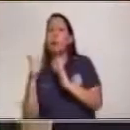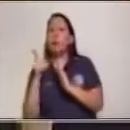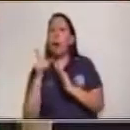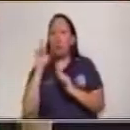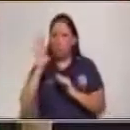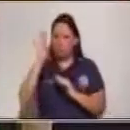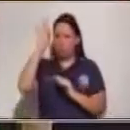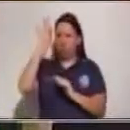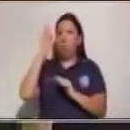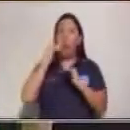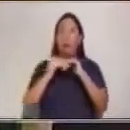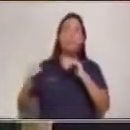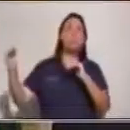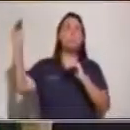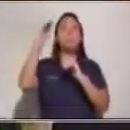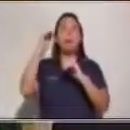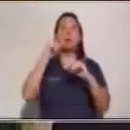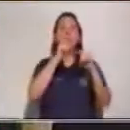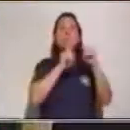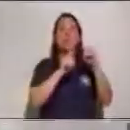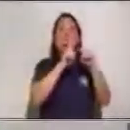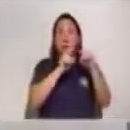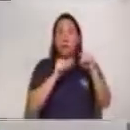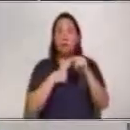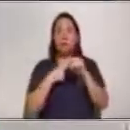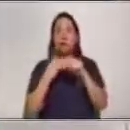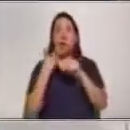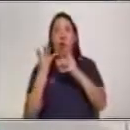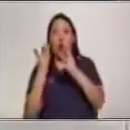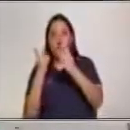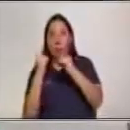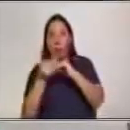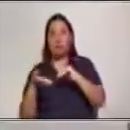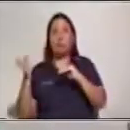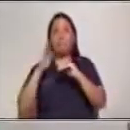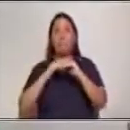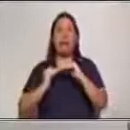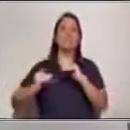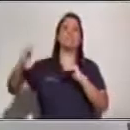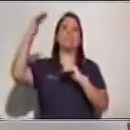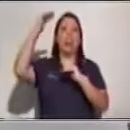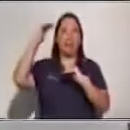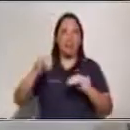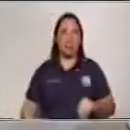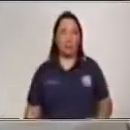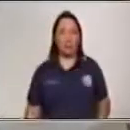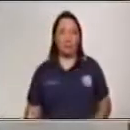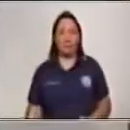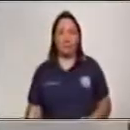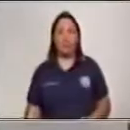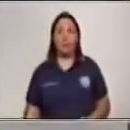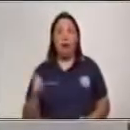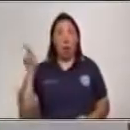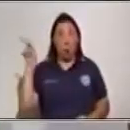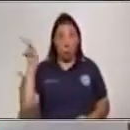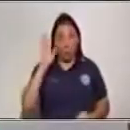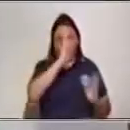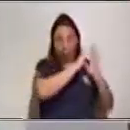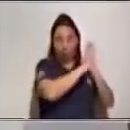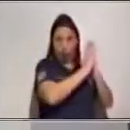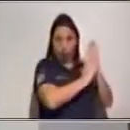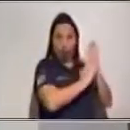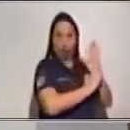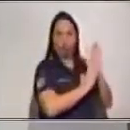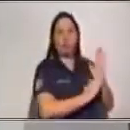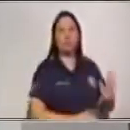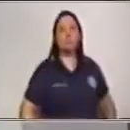el máximo común divisor de números aún más grandes. Voy a borrar el pizarrón.